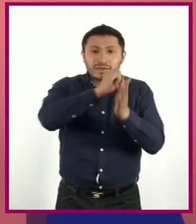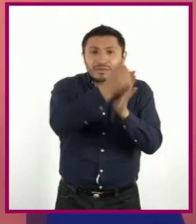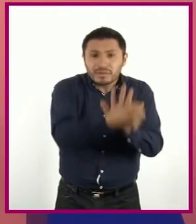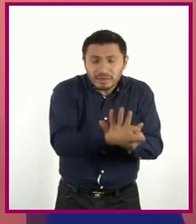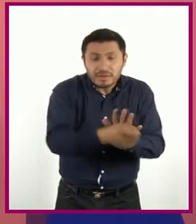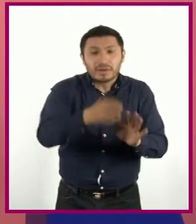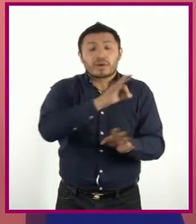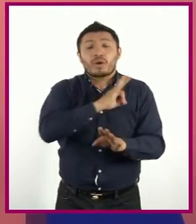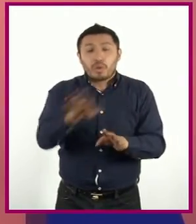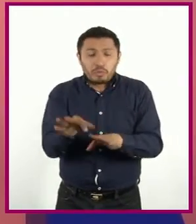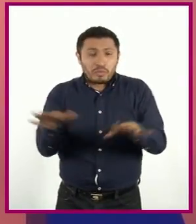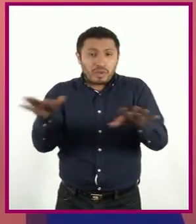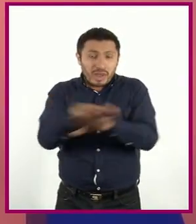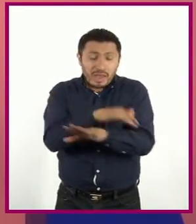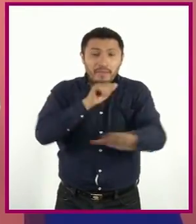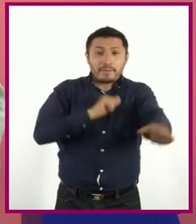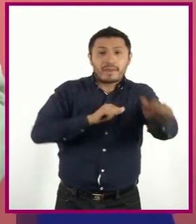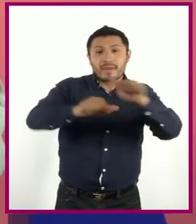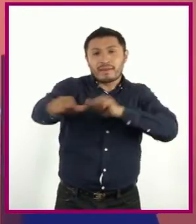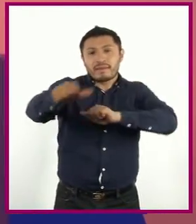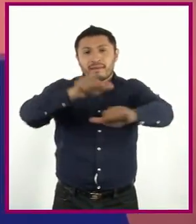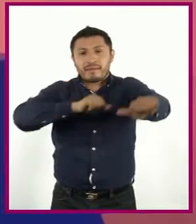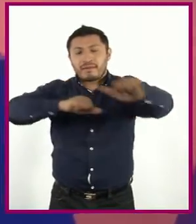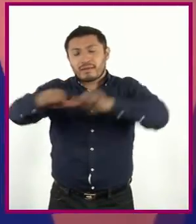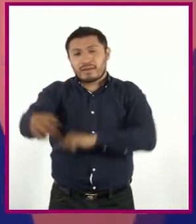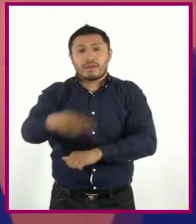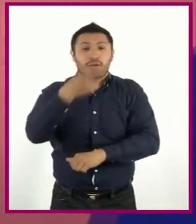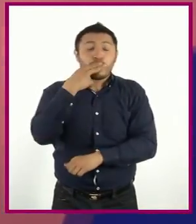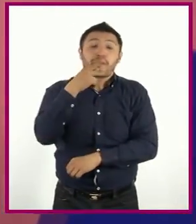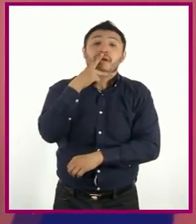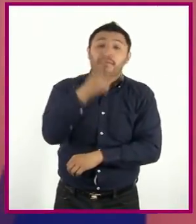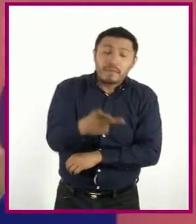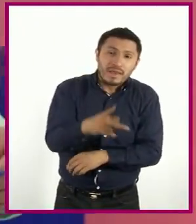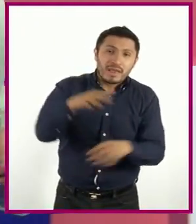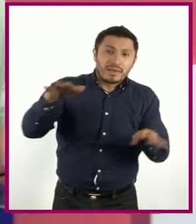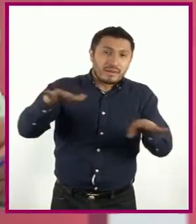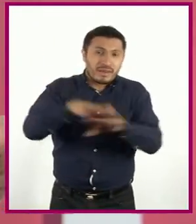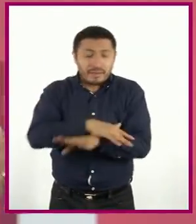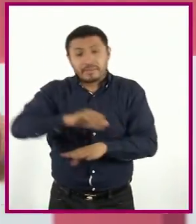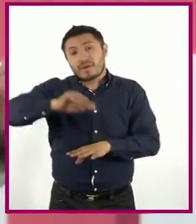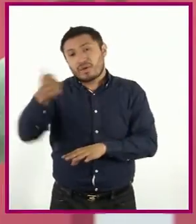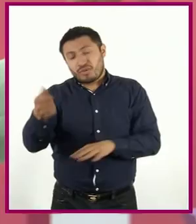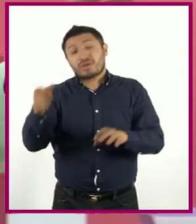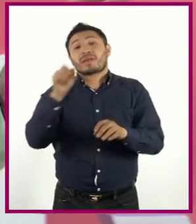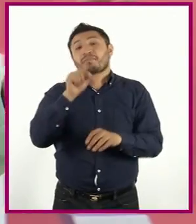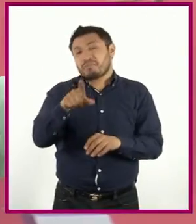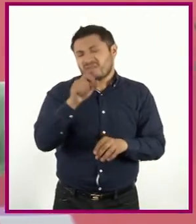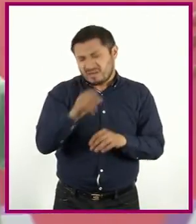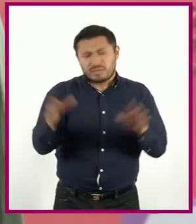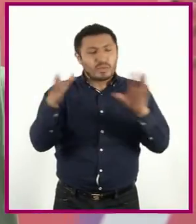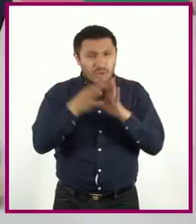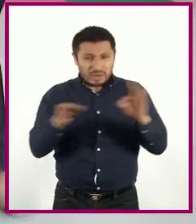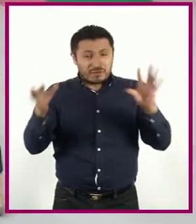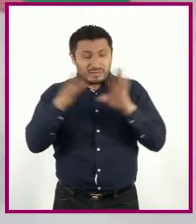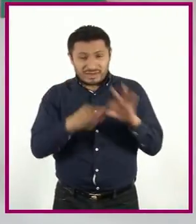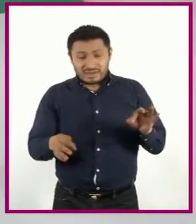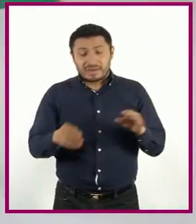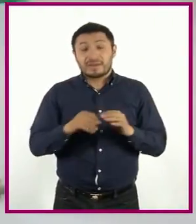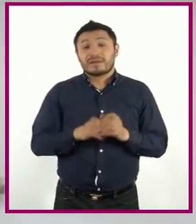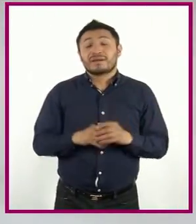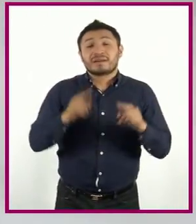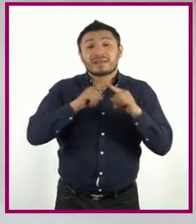permiten alternar en los textos el empleo de una palabra con otras que expresan lo mismo. Esto